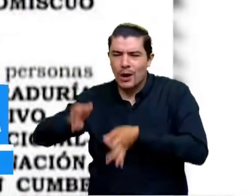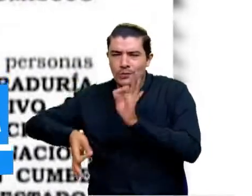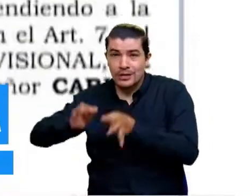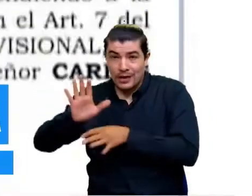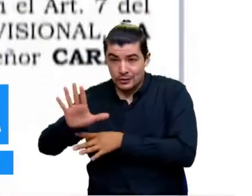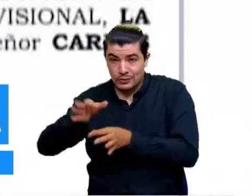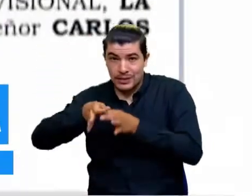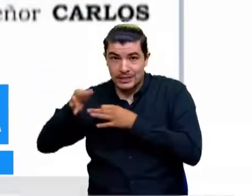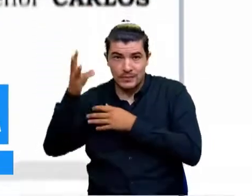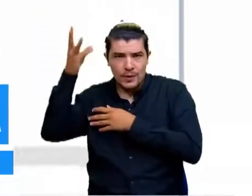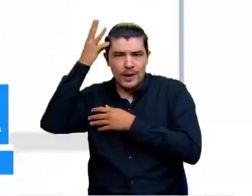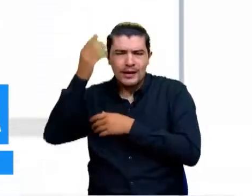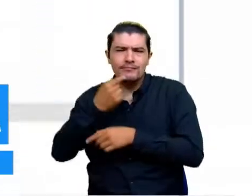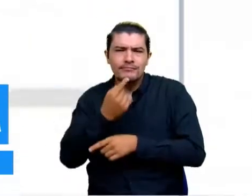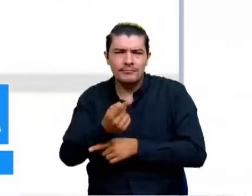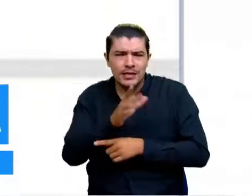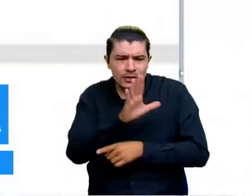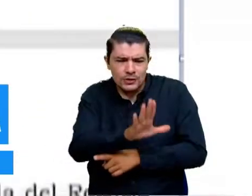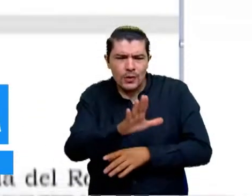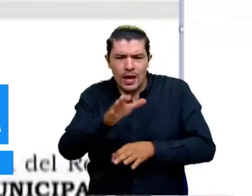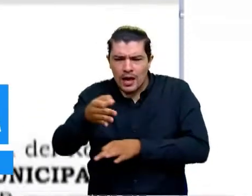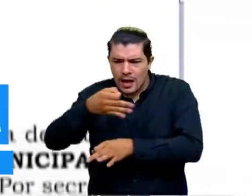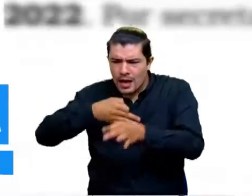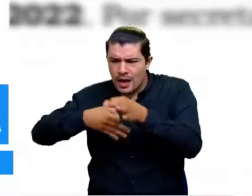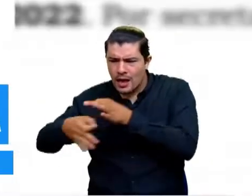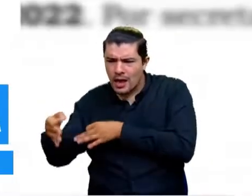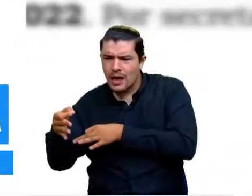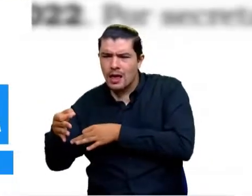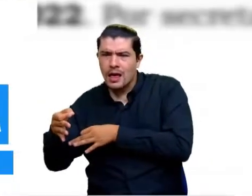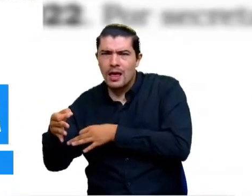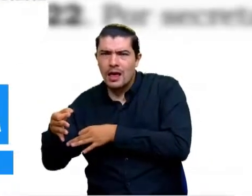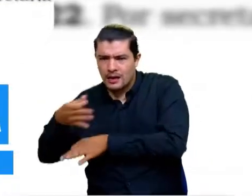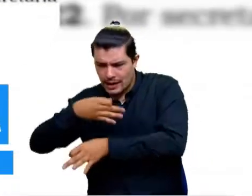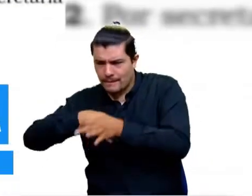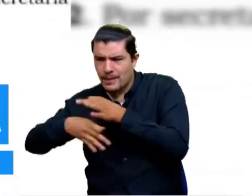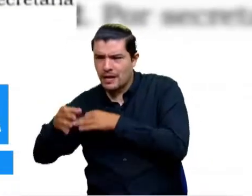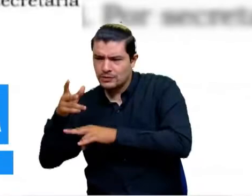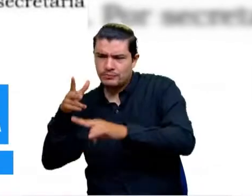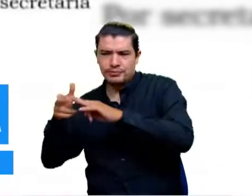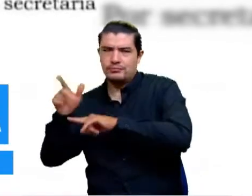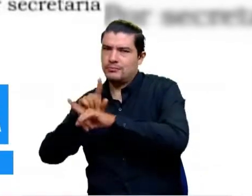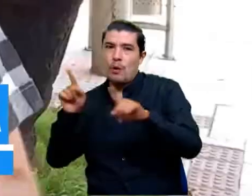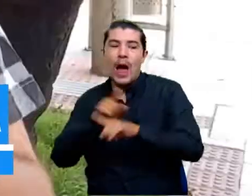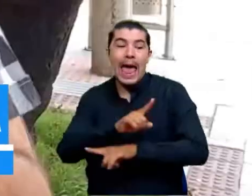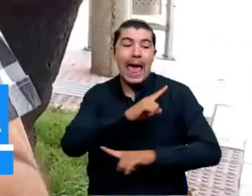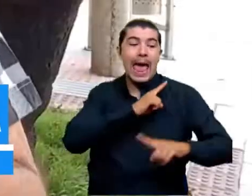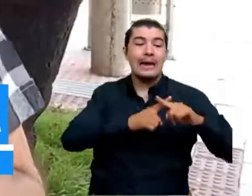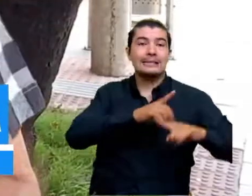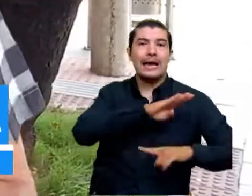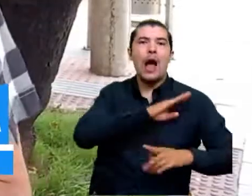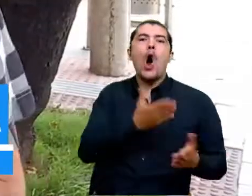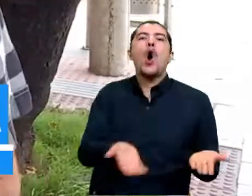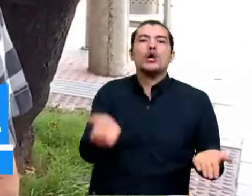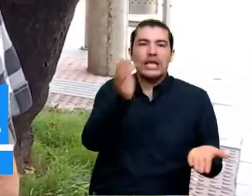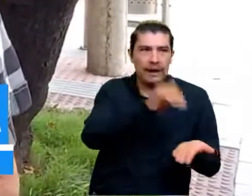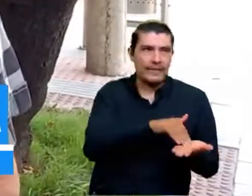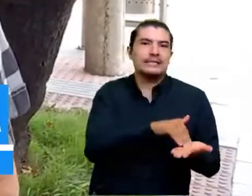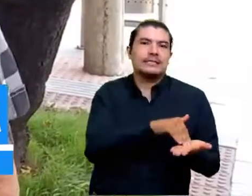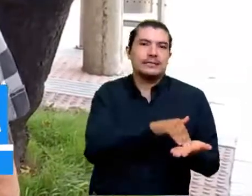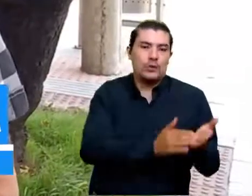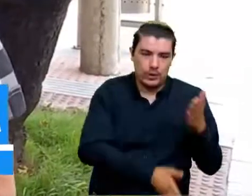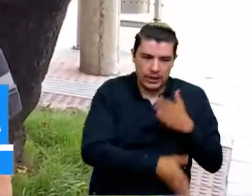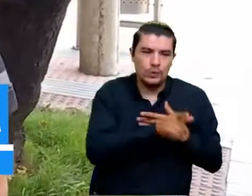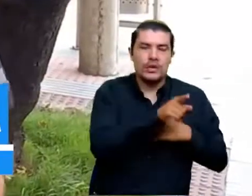los patios donde se obliga a suspender el acto de posición de socha como mandatario de los rosarenses que suspende temporalmente